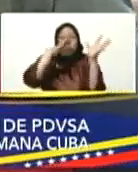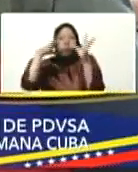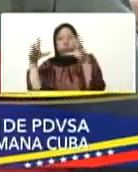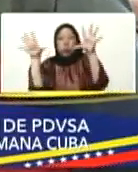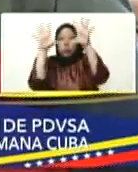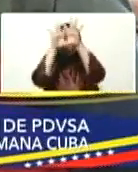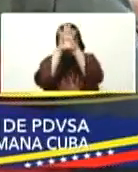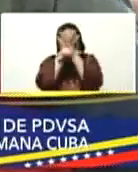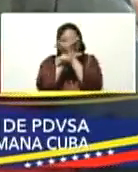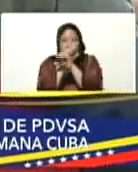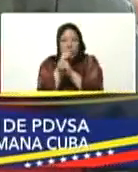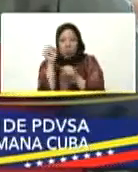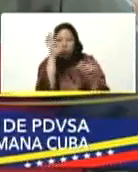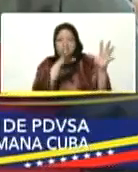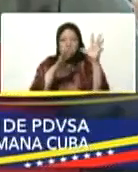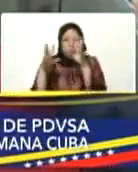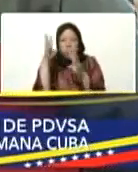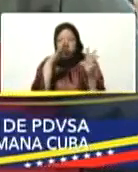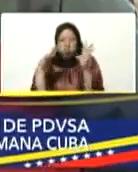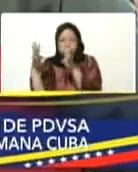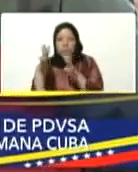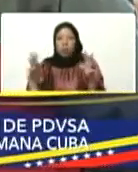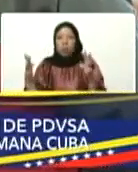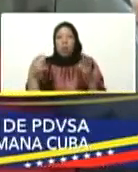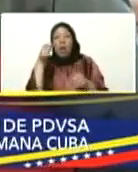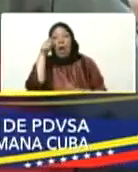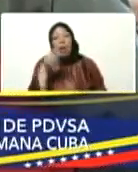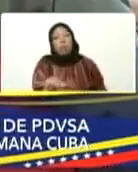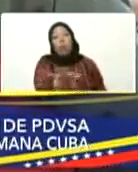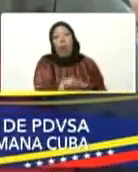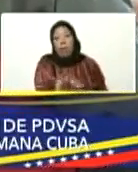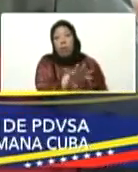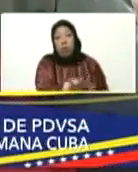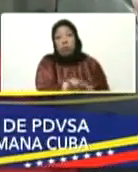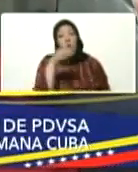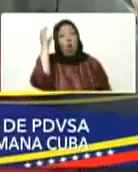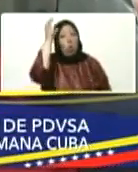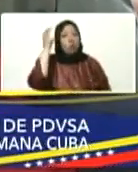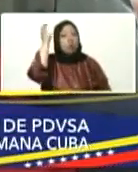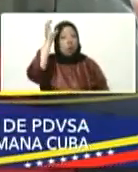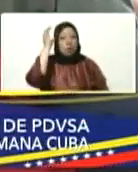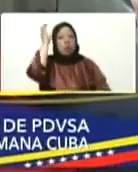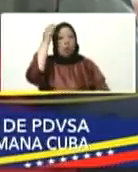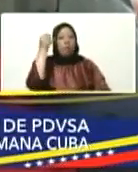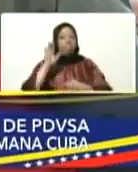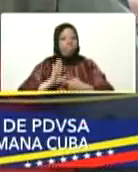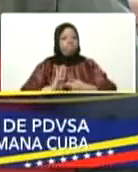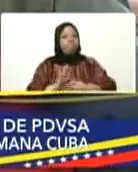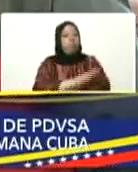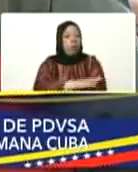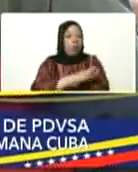El pueblo cubano definitivamente nos dio una muestra de conciencia, una muestra